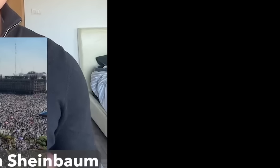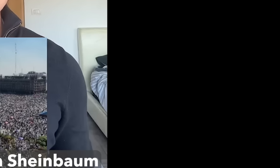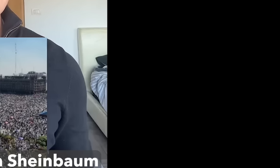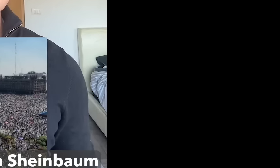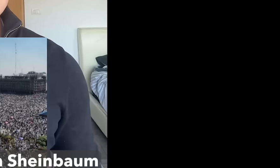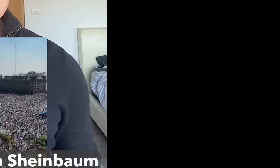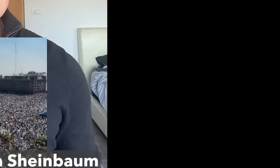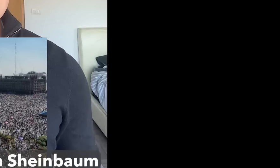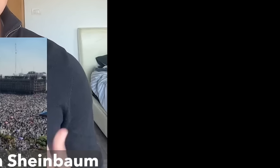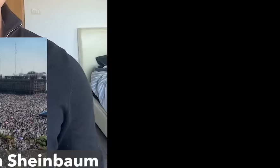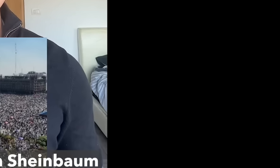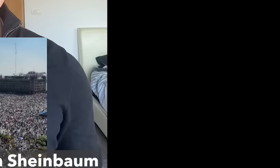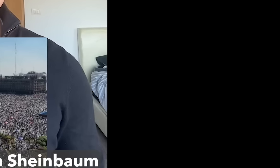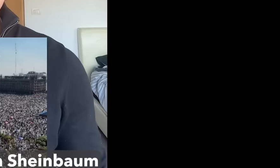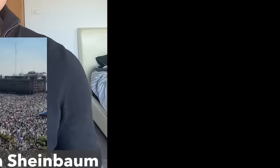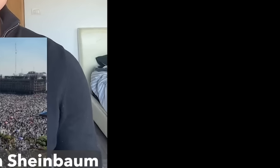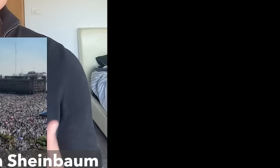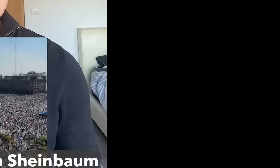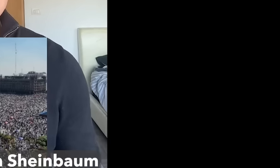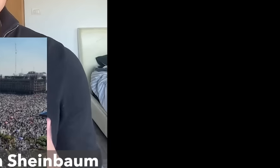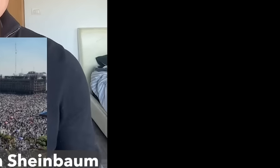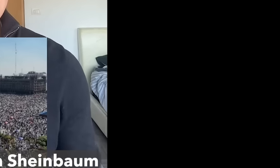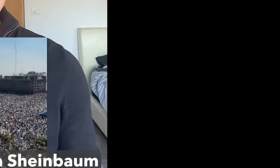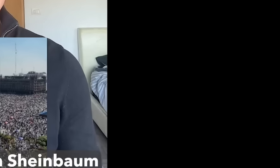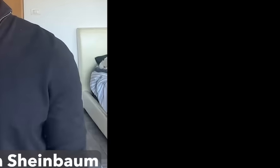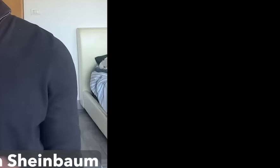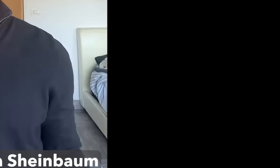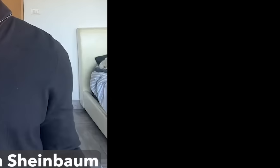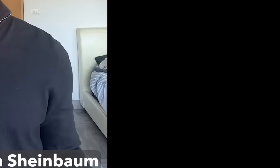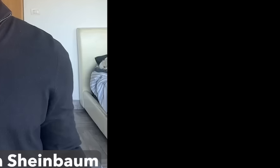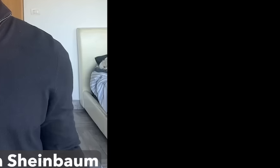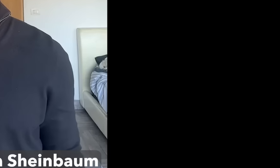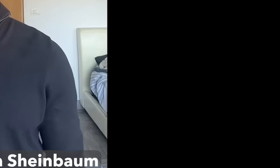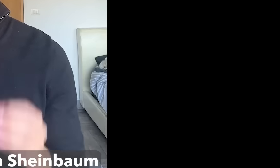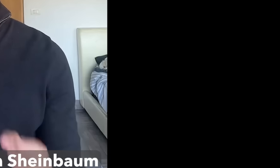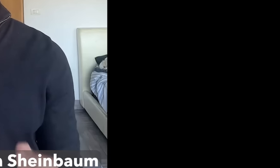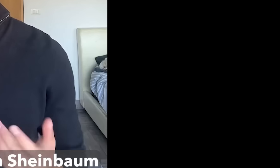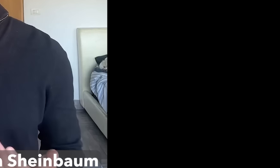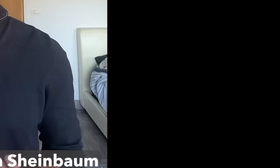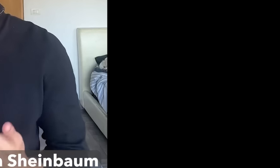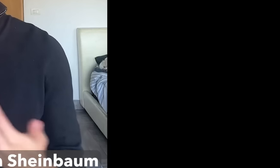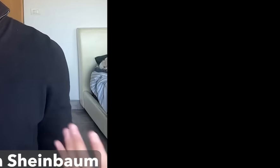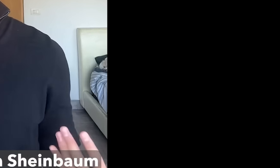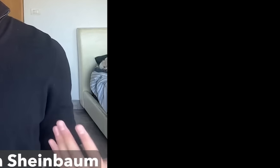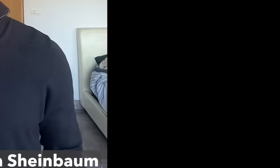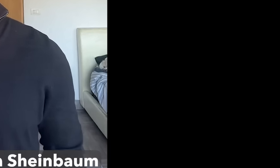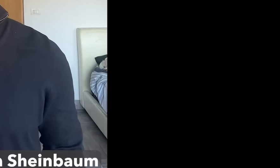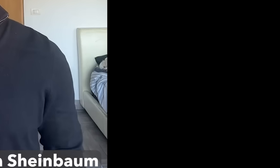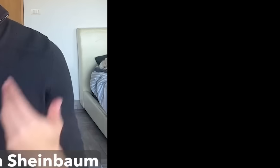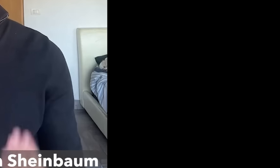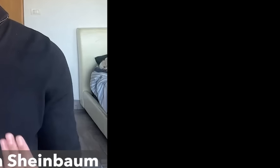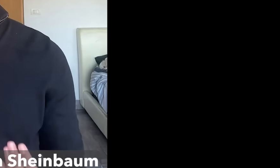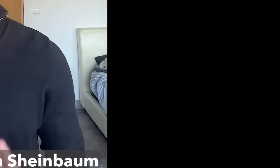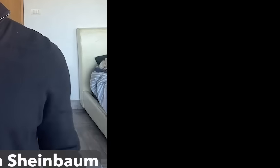apagar a como dé lugar la llama que se ha encendido en nuestro país y que cada vez es más y más grande. Pero créame, presidenta, sus esfuerzos son en vano porque esa llama yo no la encendí. Solo